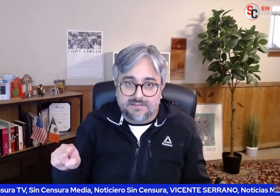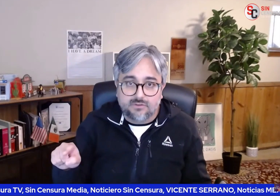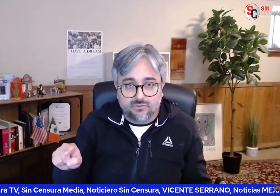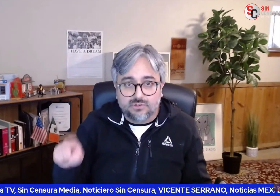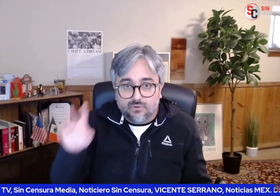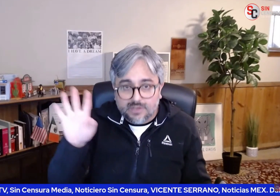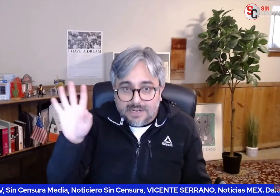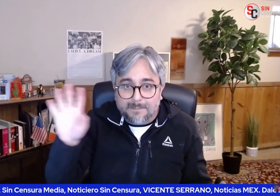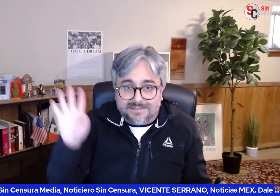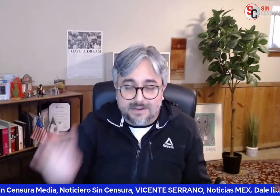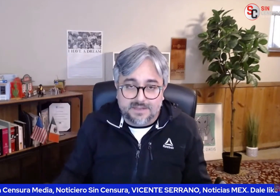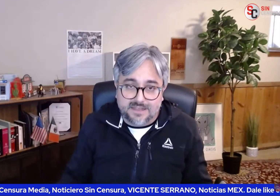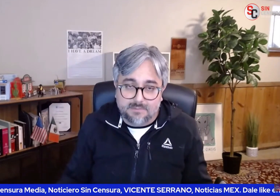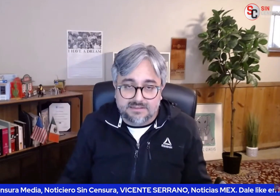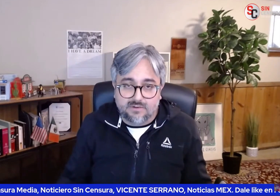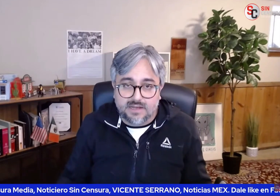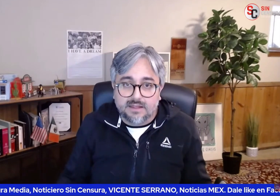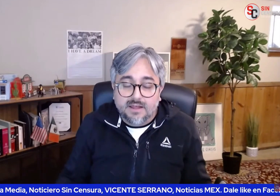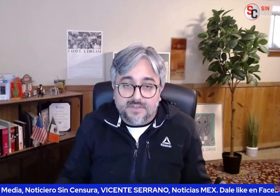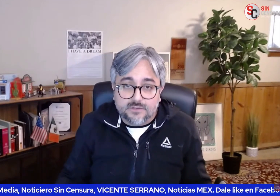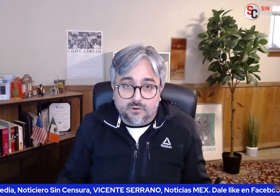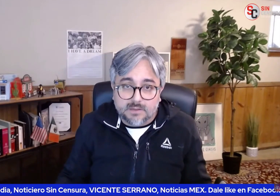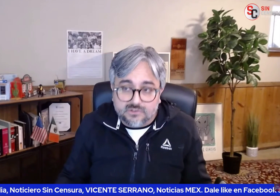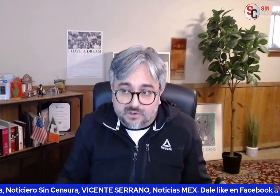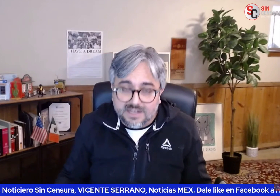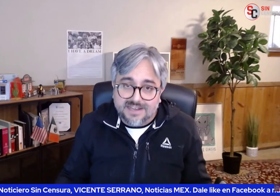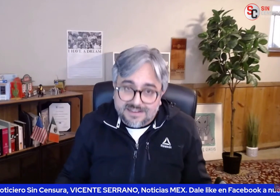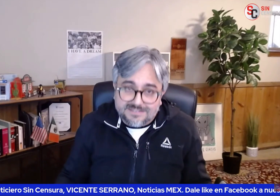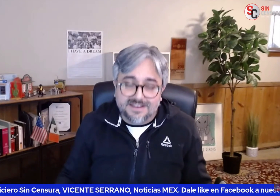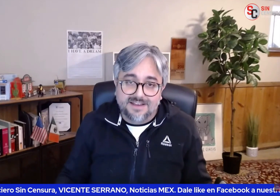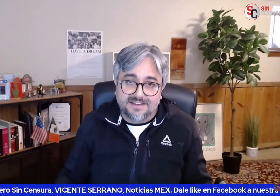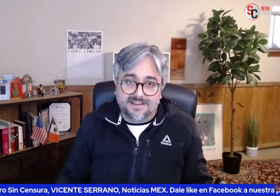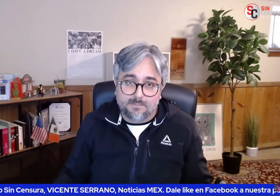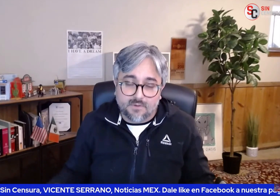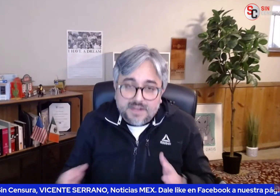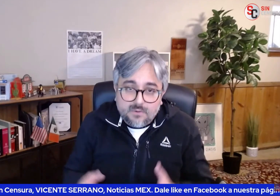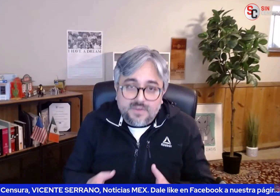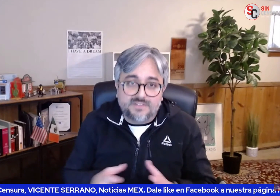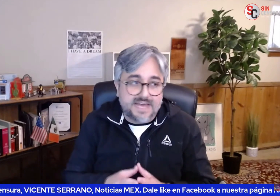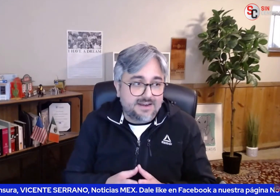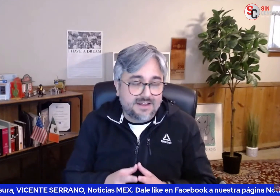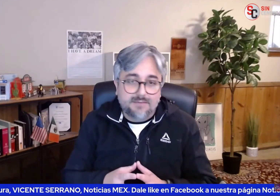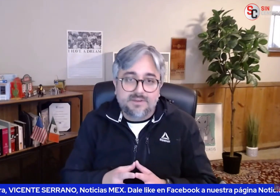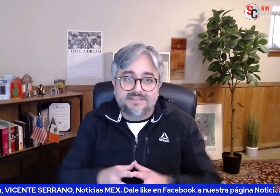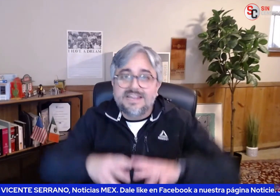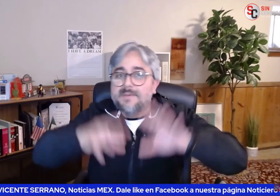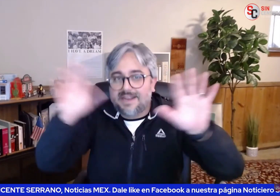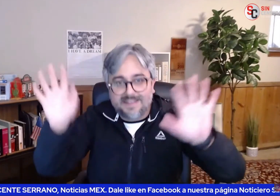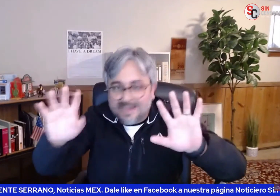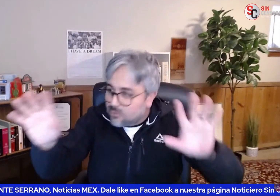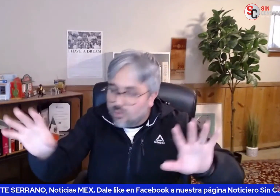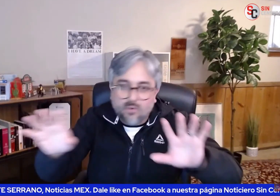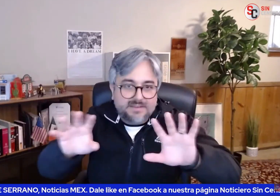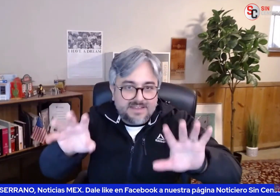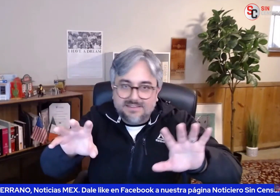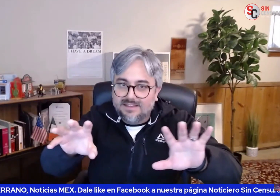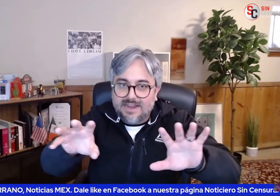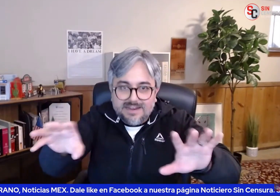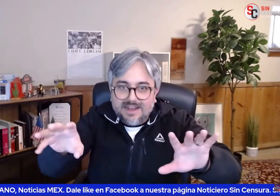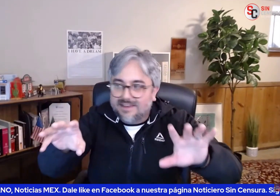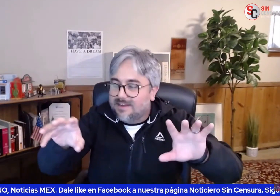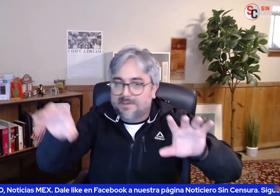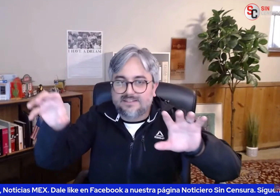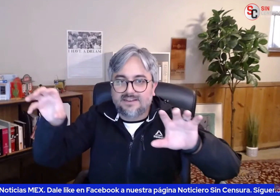seguir avanzando, si uno quiere pensar verdaderamente en una transformación, es que el Poder Judicial pues se libere. Deja tú,